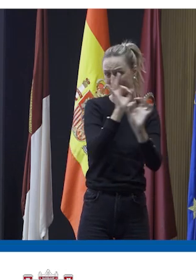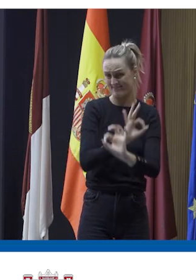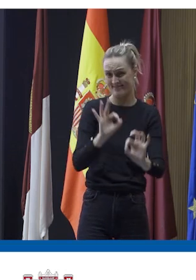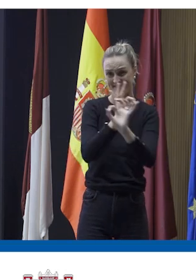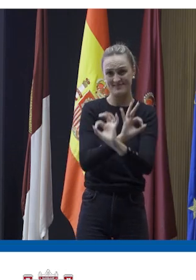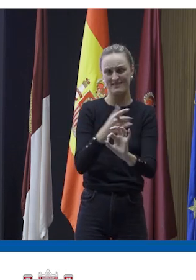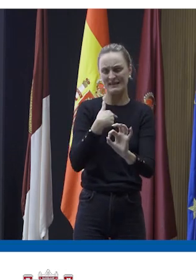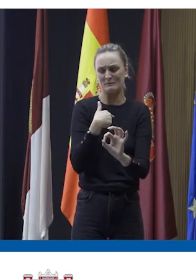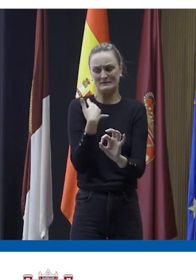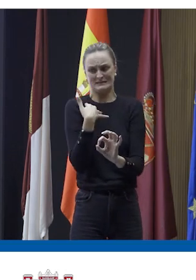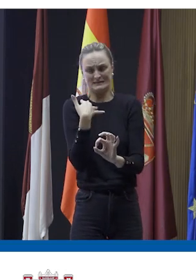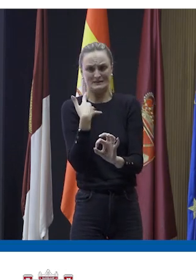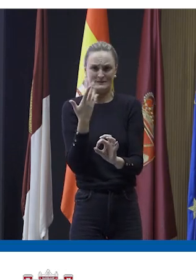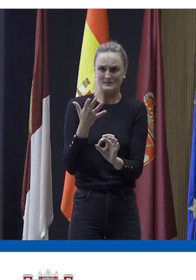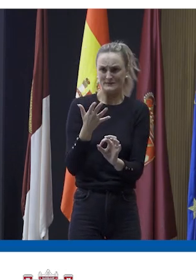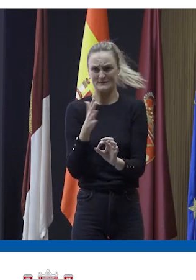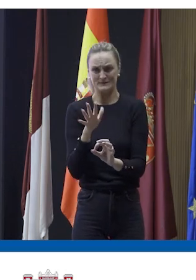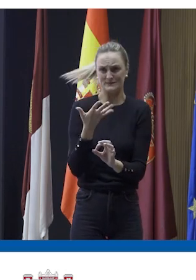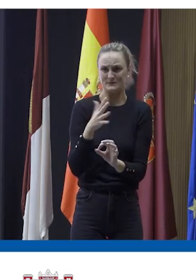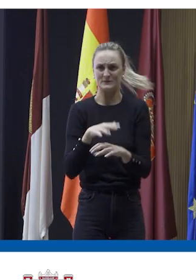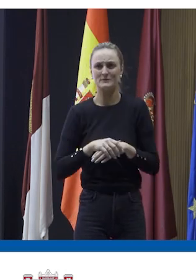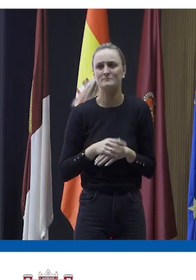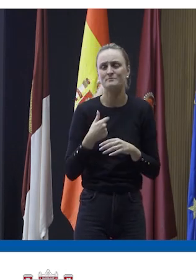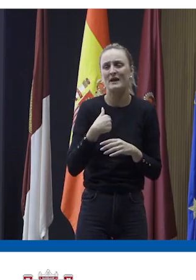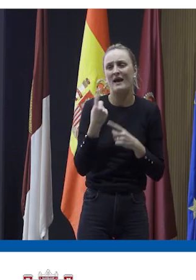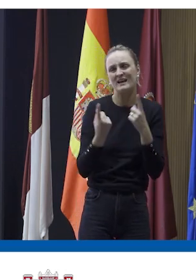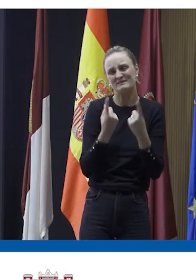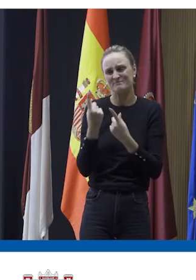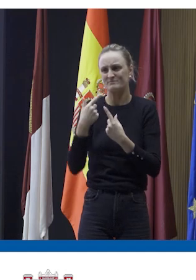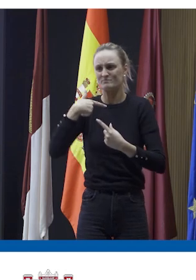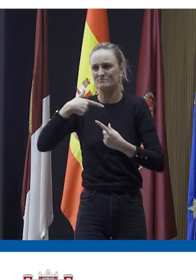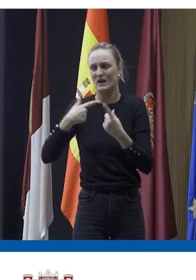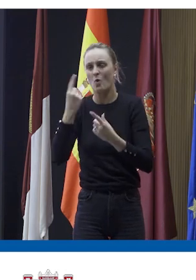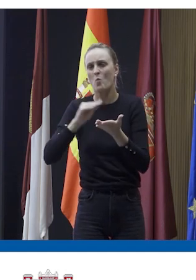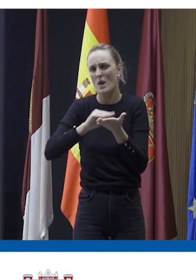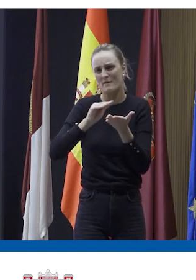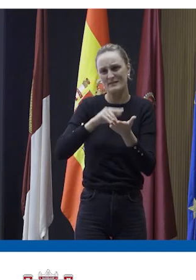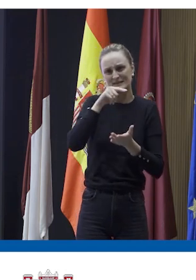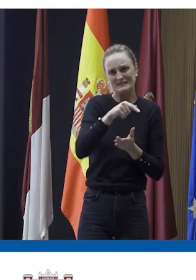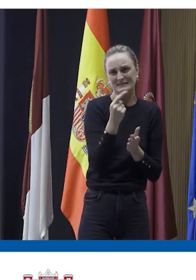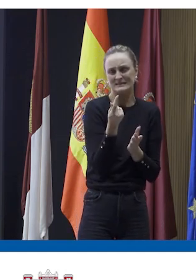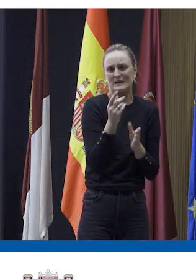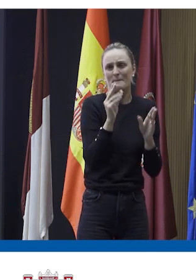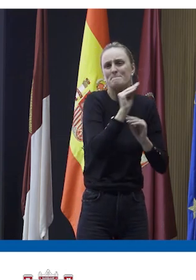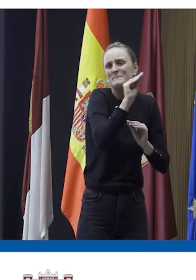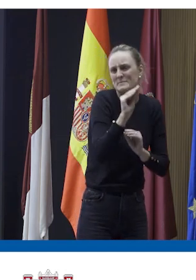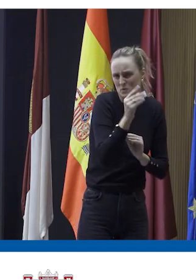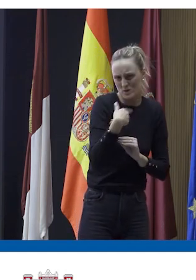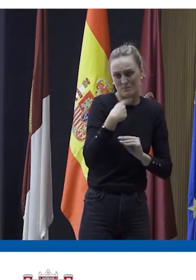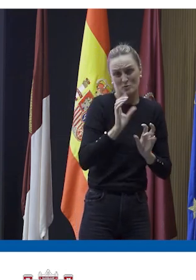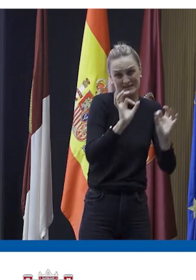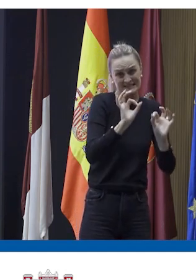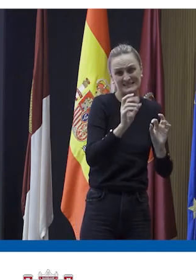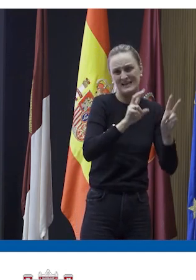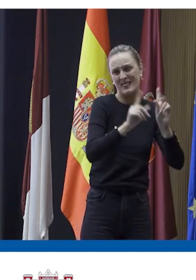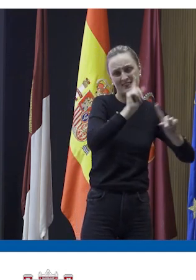determinado pudor, ¿no?, entre todos nosotros, o a veces consultar por estas disfunciones. A veces solo se consulta,